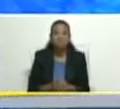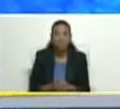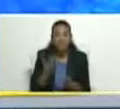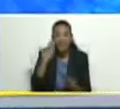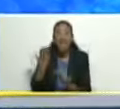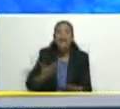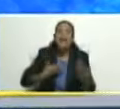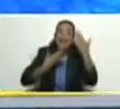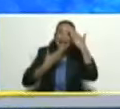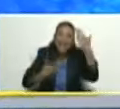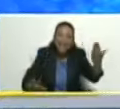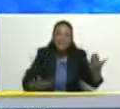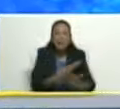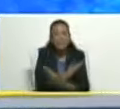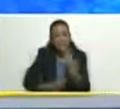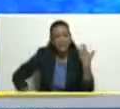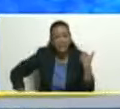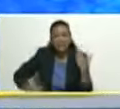Gracias, presidente.